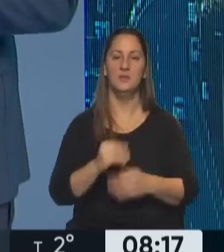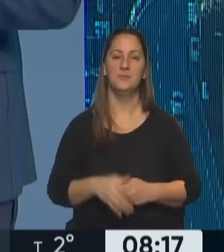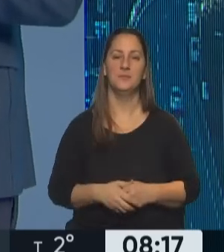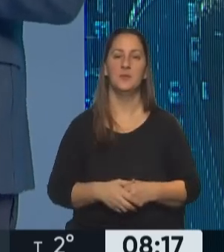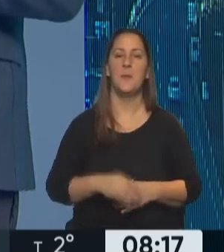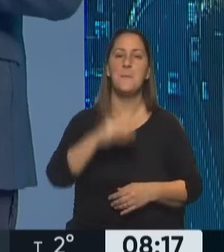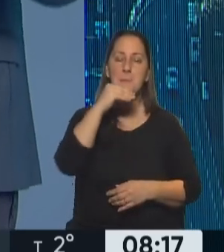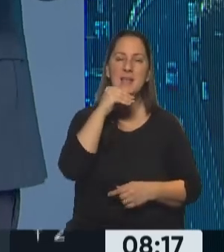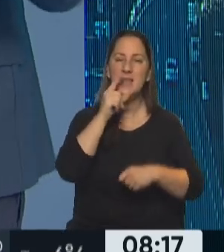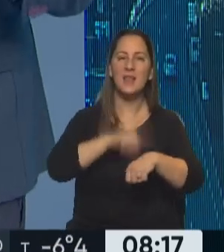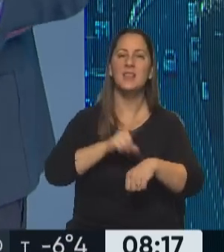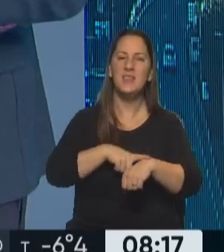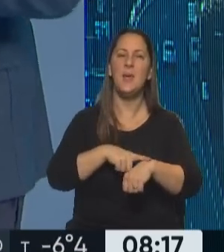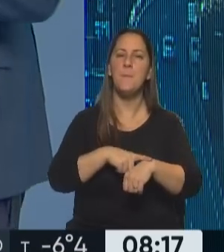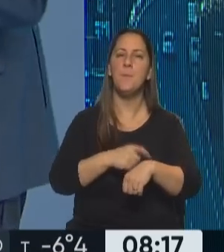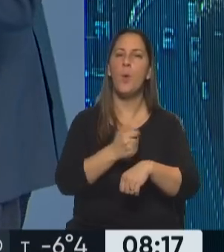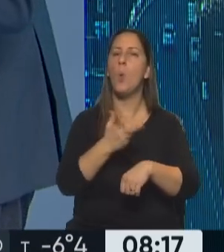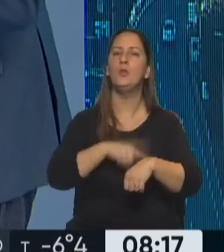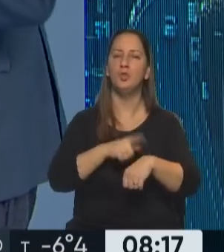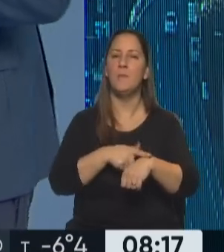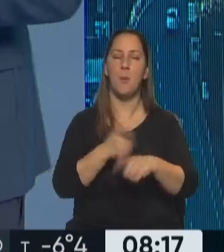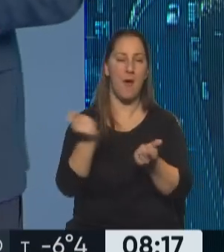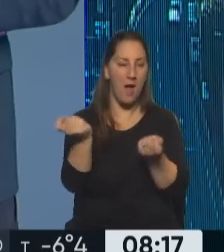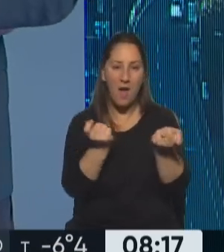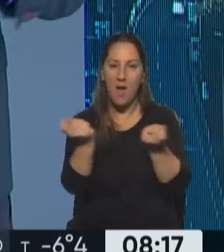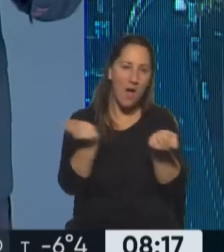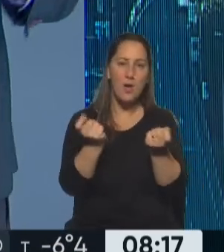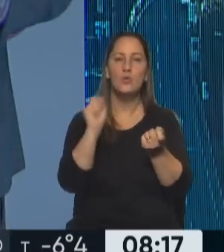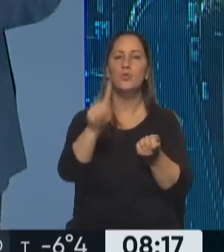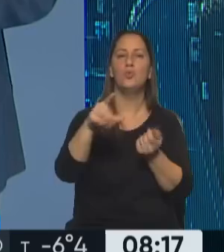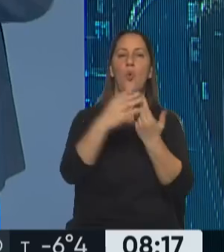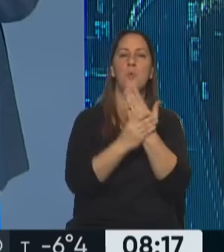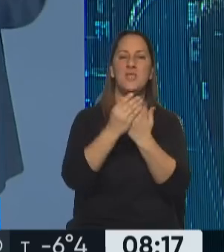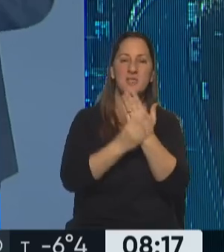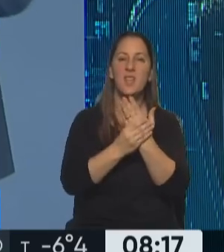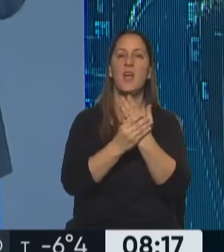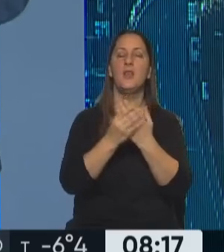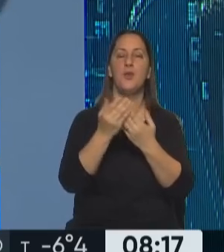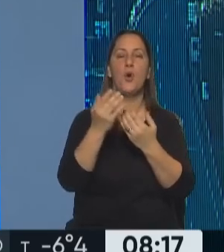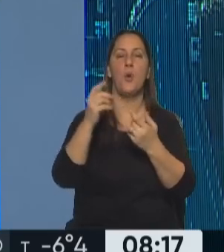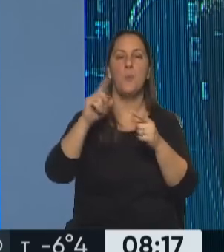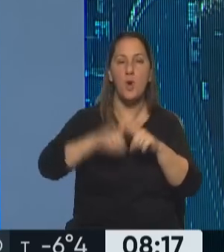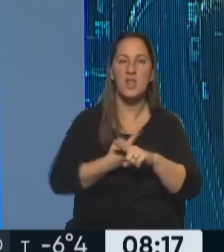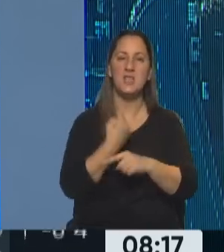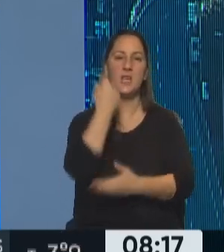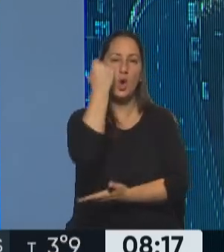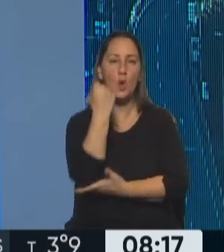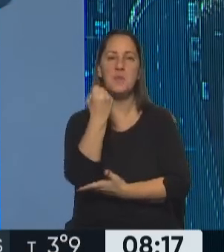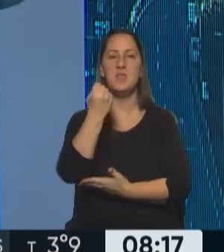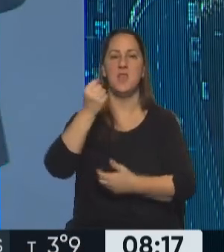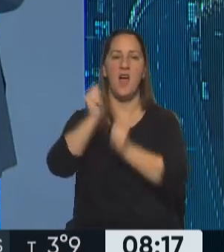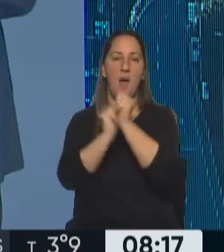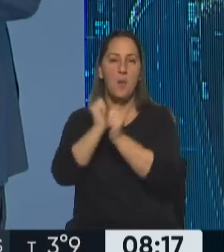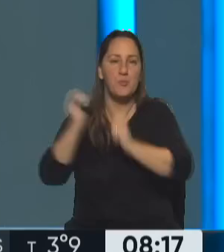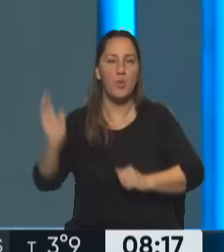tiene Massa para gobernar el área que le toca? Es decir, todo el área de infraestructura, de política, de economía, de producción